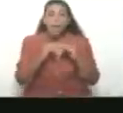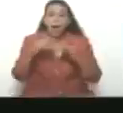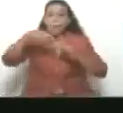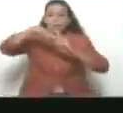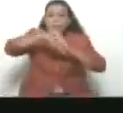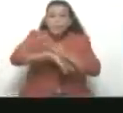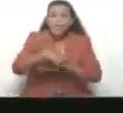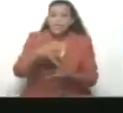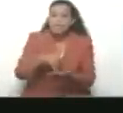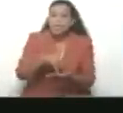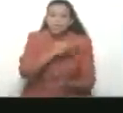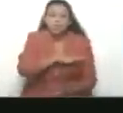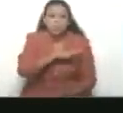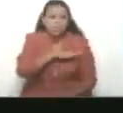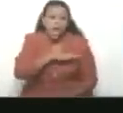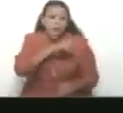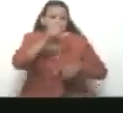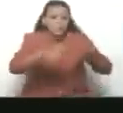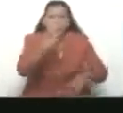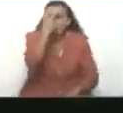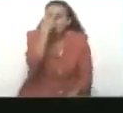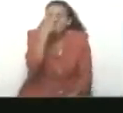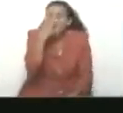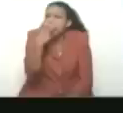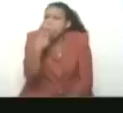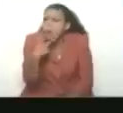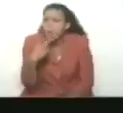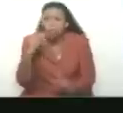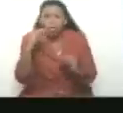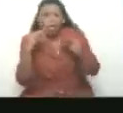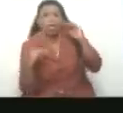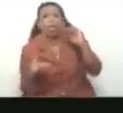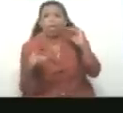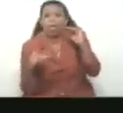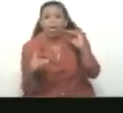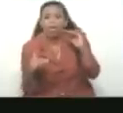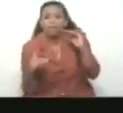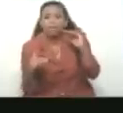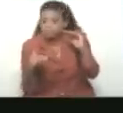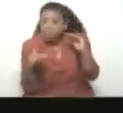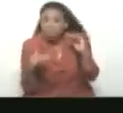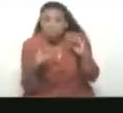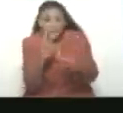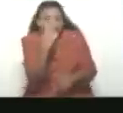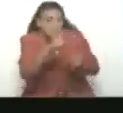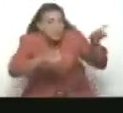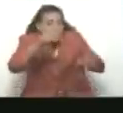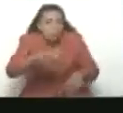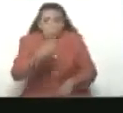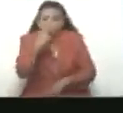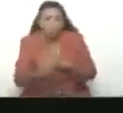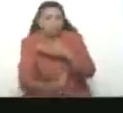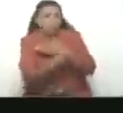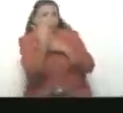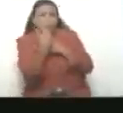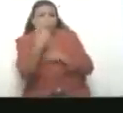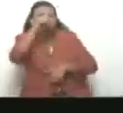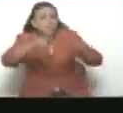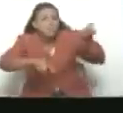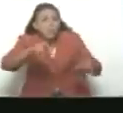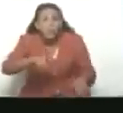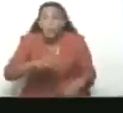profunda y superar la pobreza y los efectos que tienen las sanciones sobre nuestra